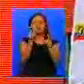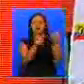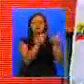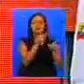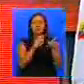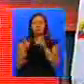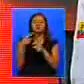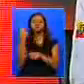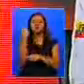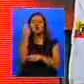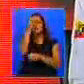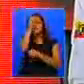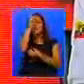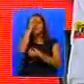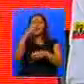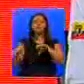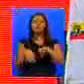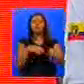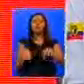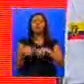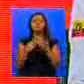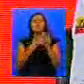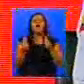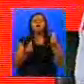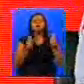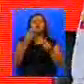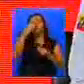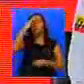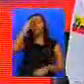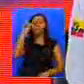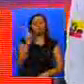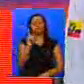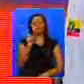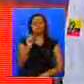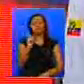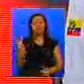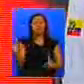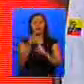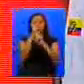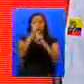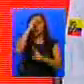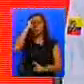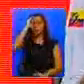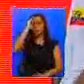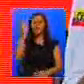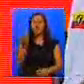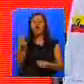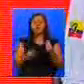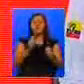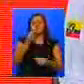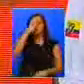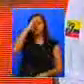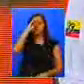el informe de las actividades que realizamos en Cuba, sino lo que ha conseguido Cuba a pesar